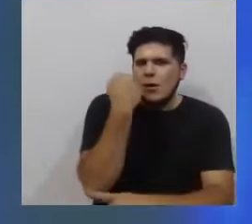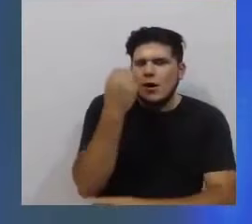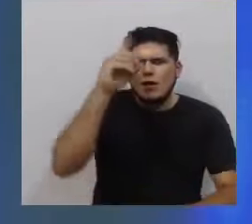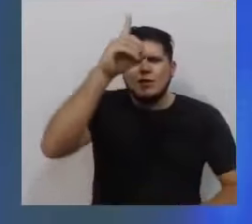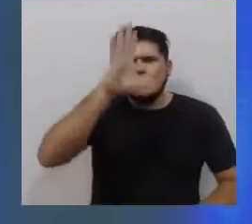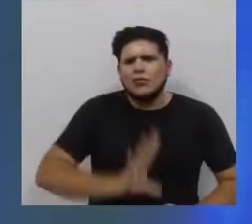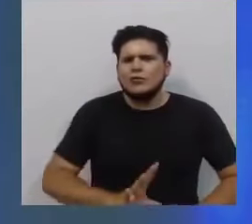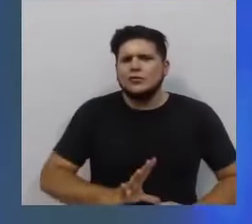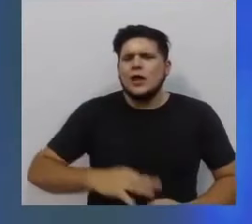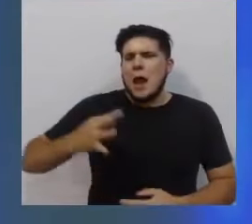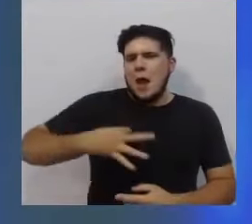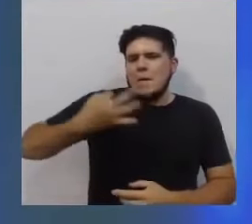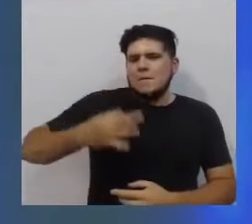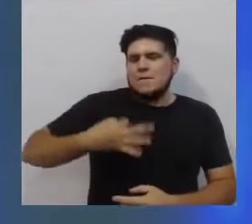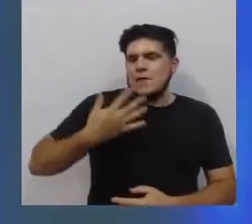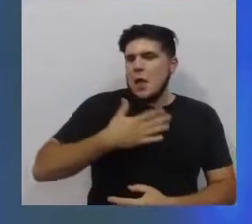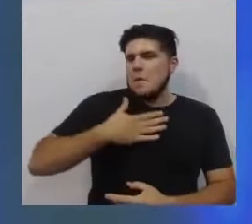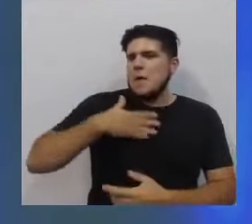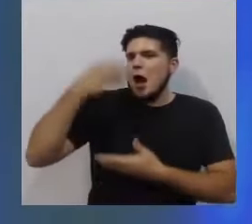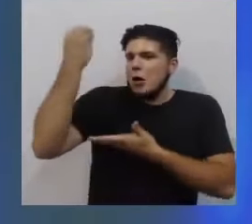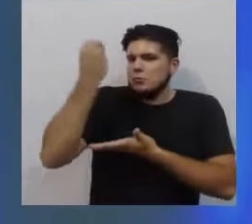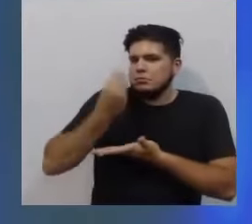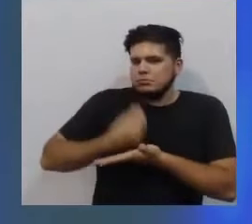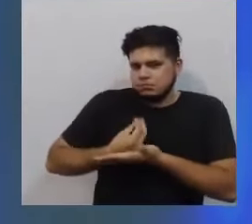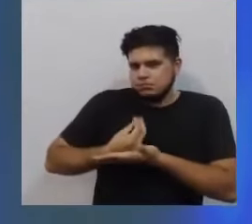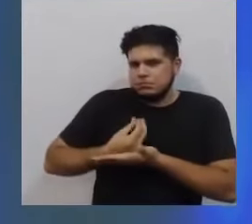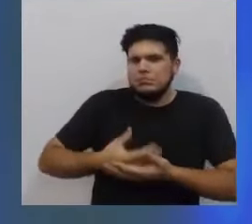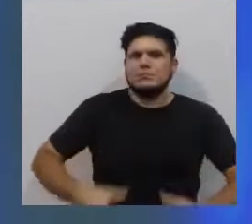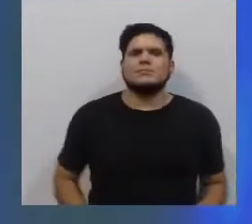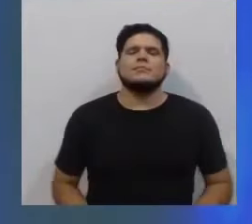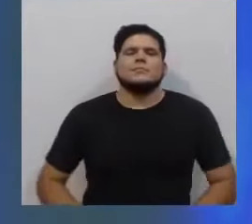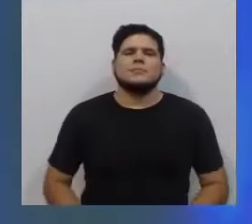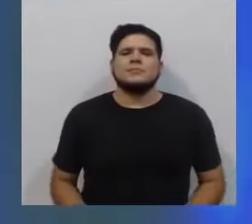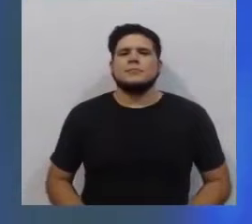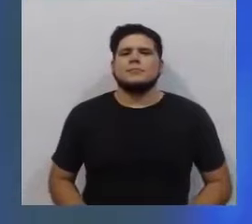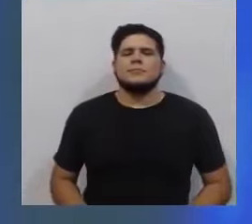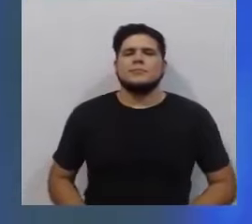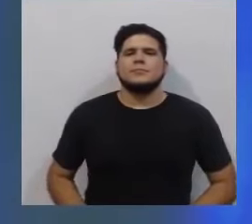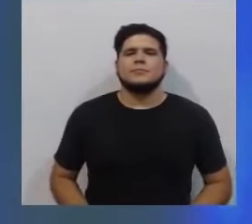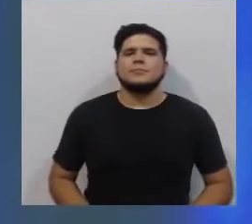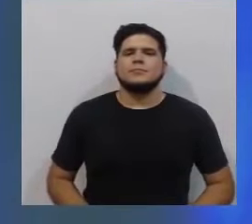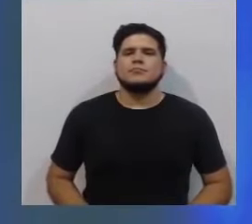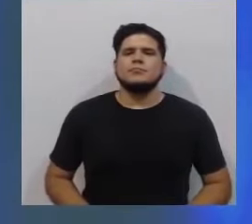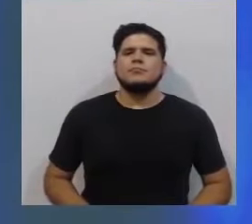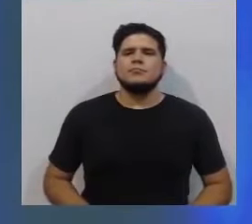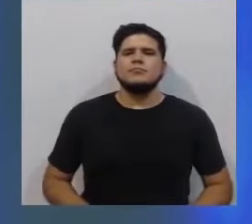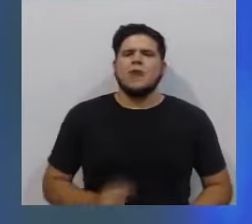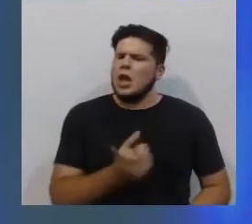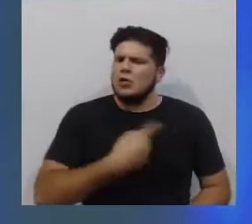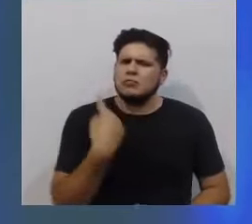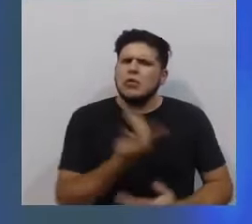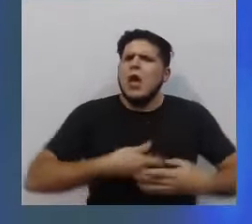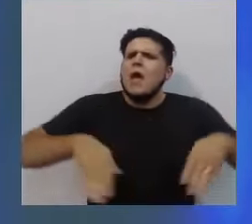yo también la debo hacer yo debo creer lo que creía jeremías nada es